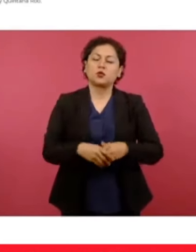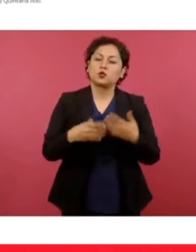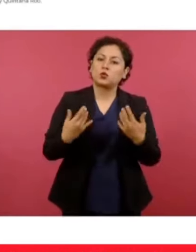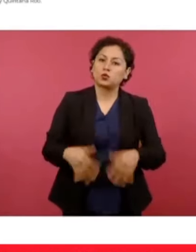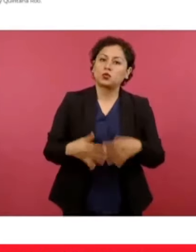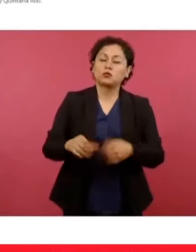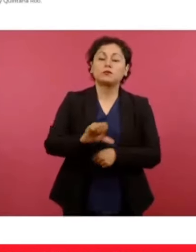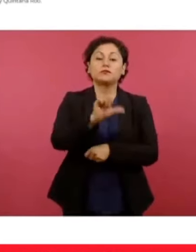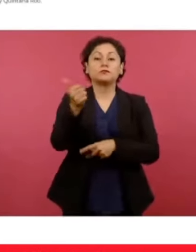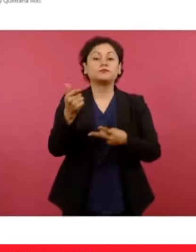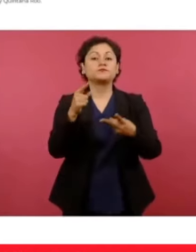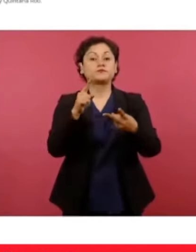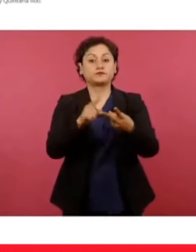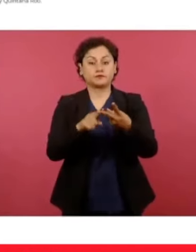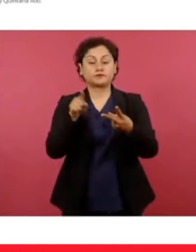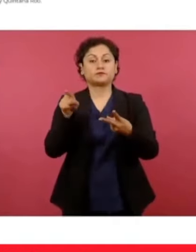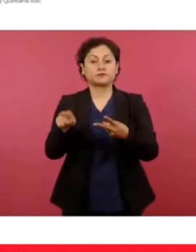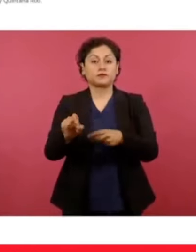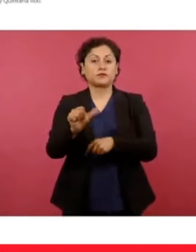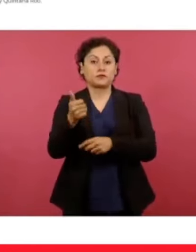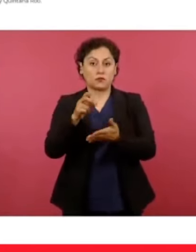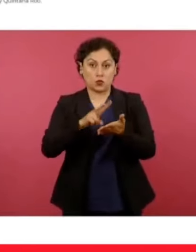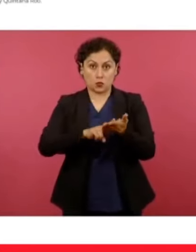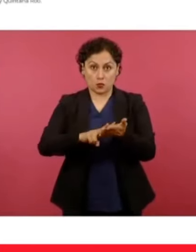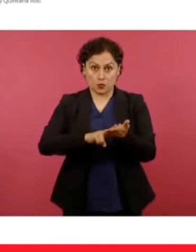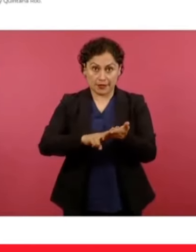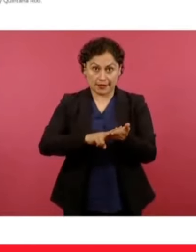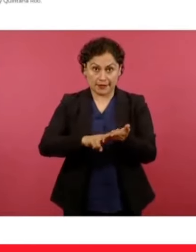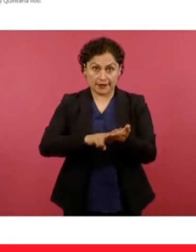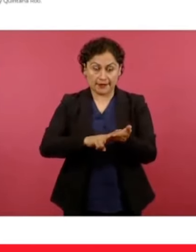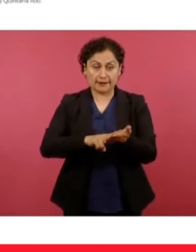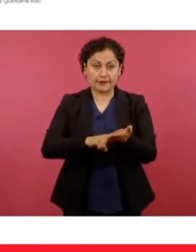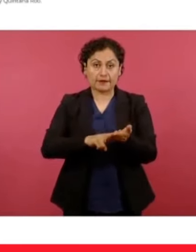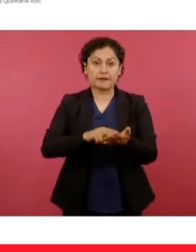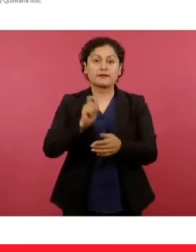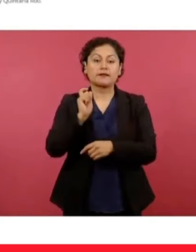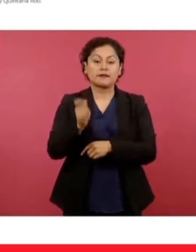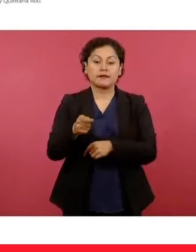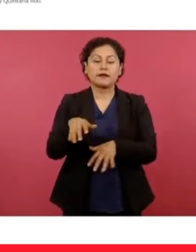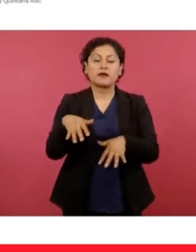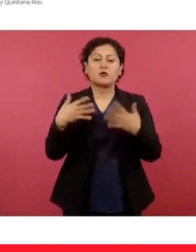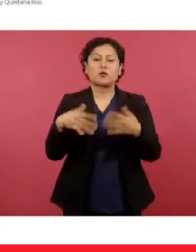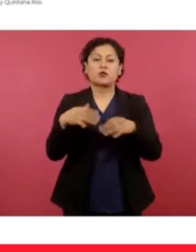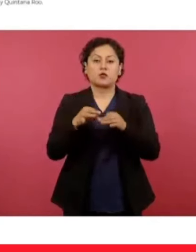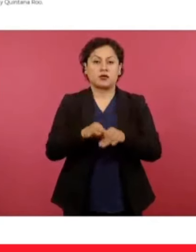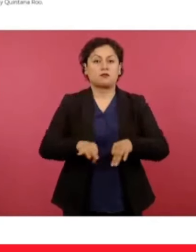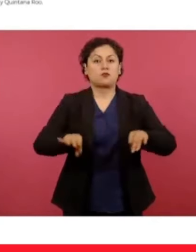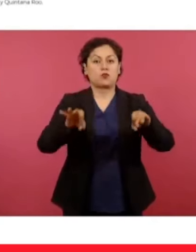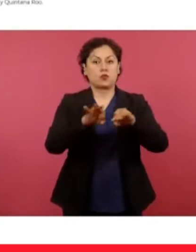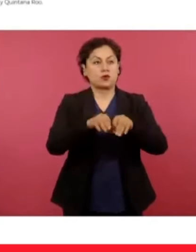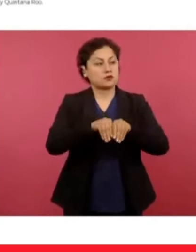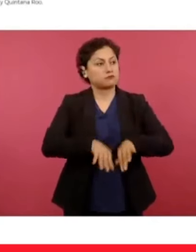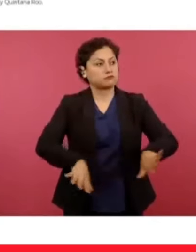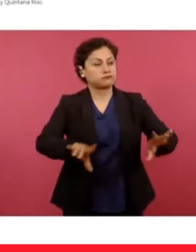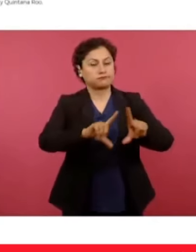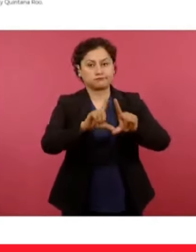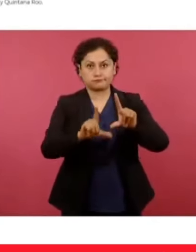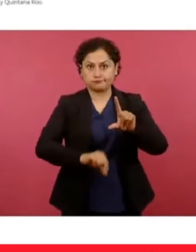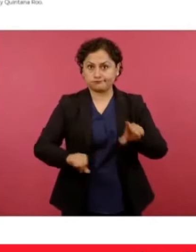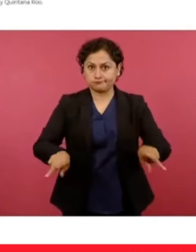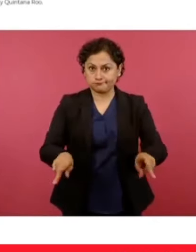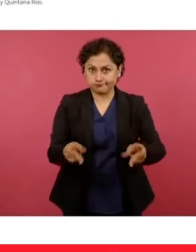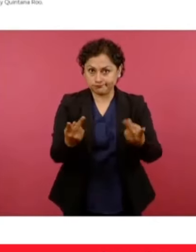noticias sobre todo en el caso de la gasolina regular por la importancia y el volumen en el mercado que esta gasolina tiene y nos encontramos